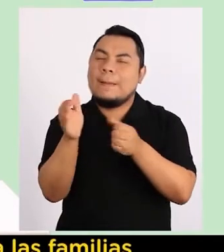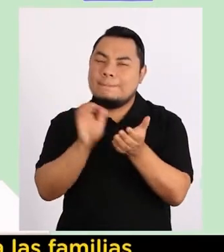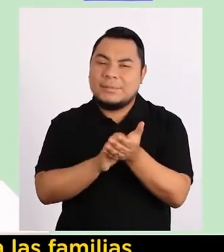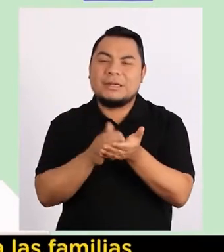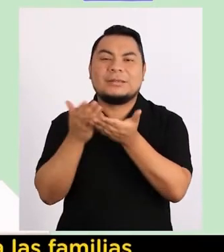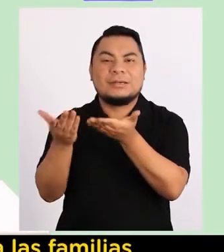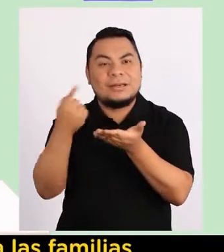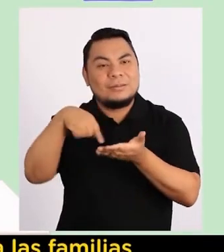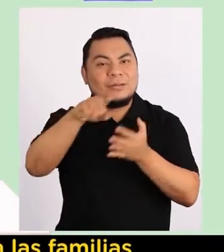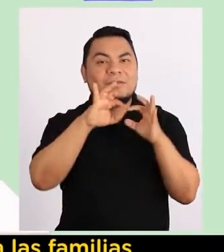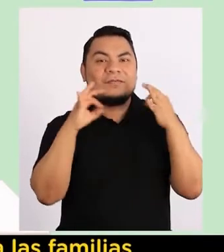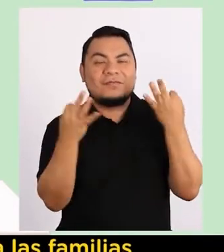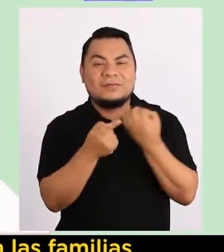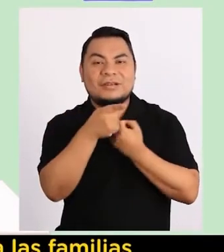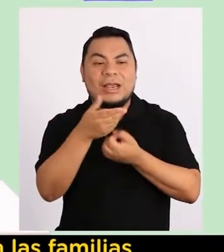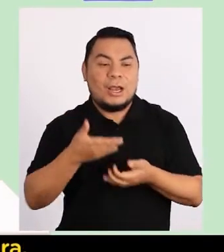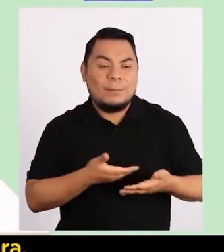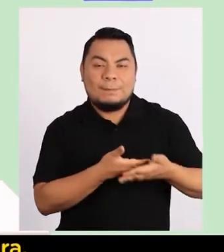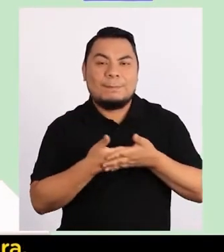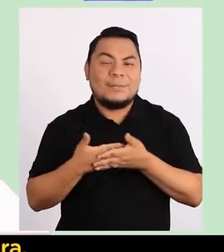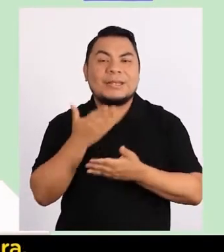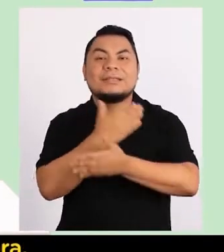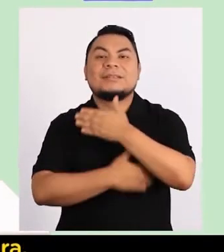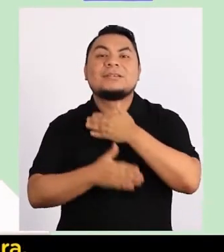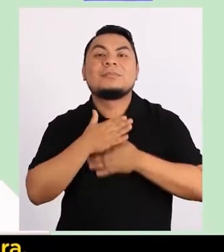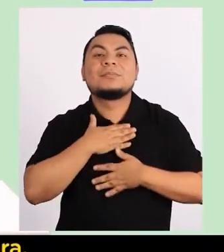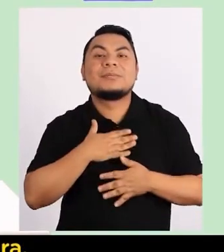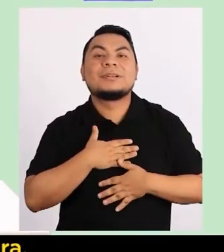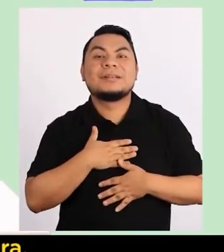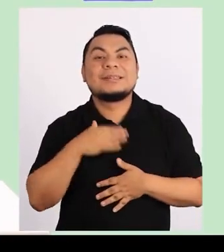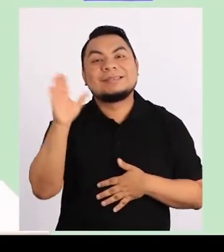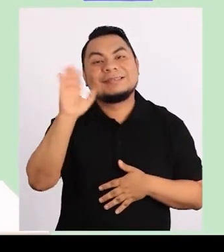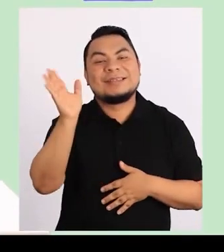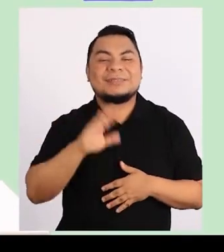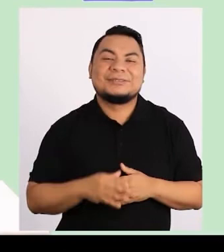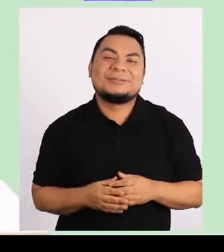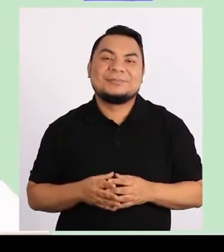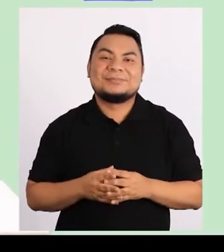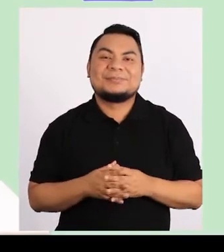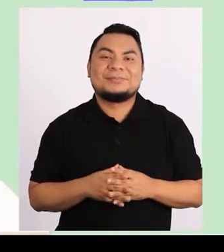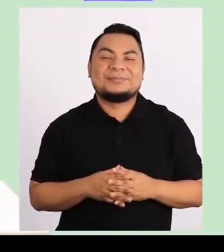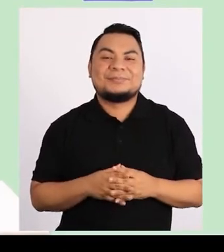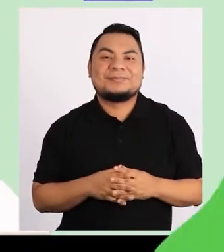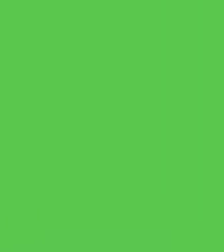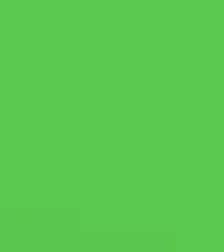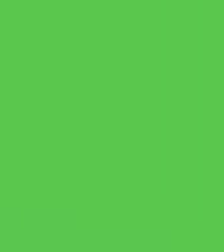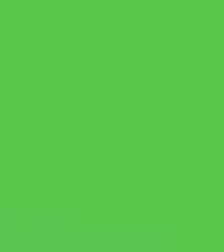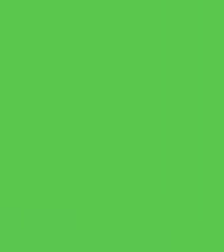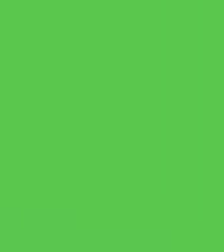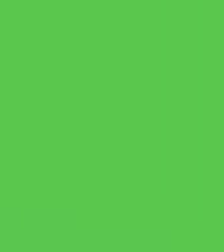brindará más recomendaciones para las familias con bebés con discapacidad motora. ¡Chao!